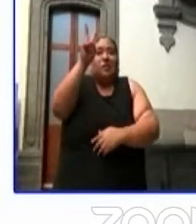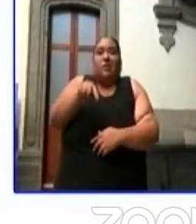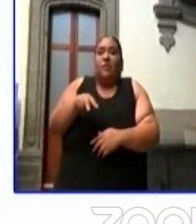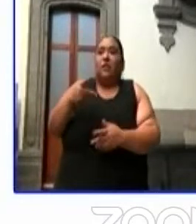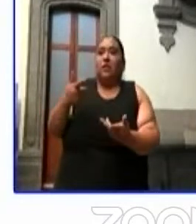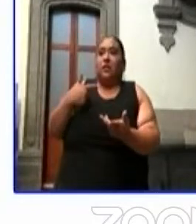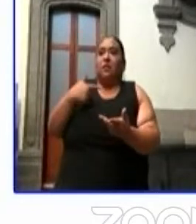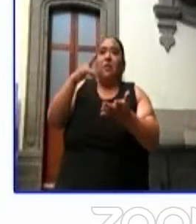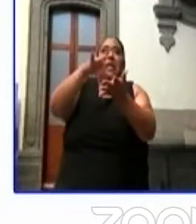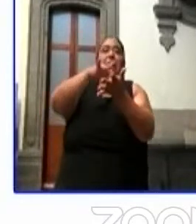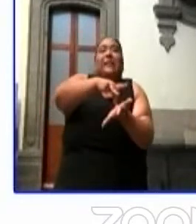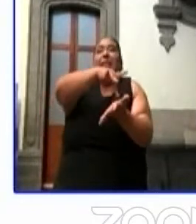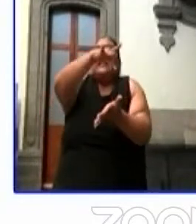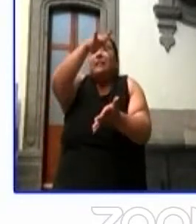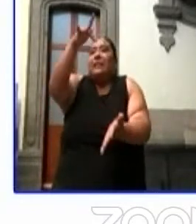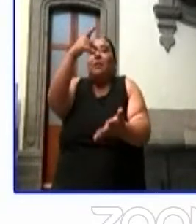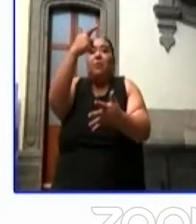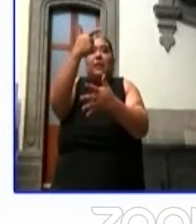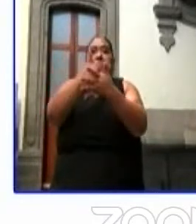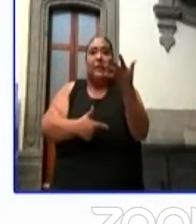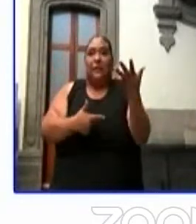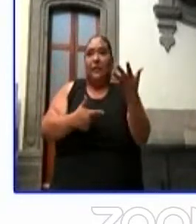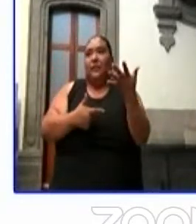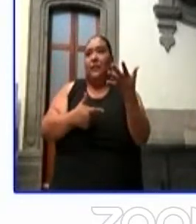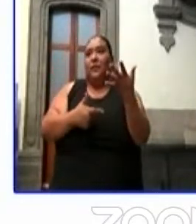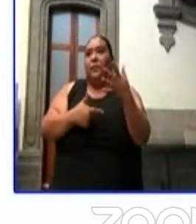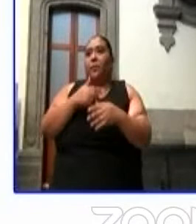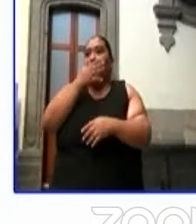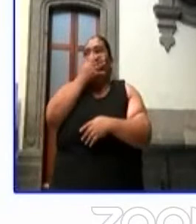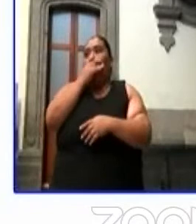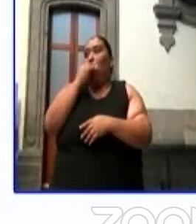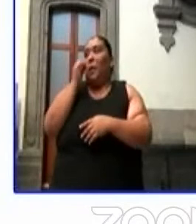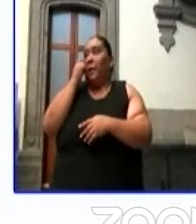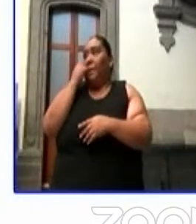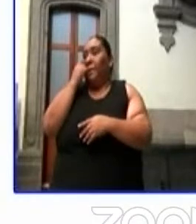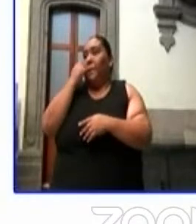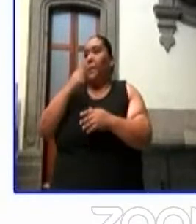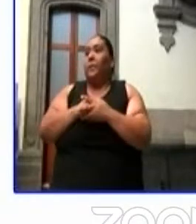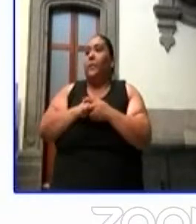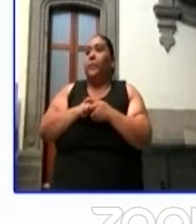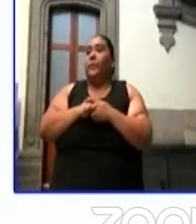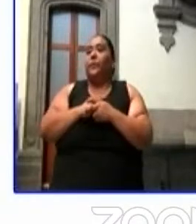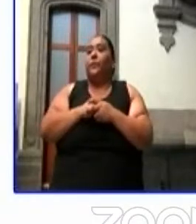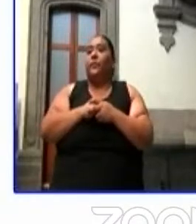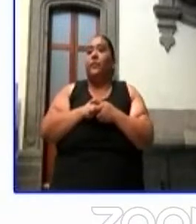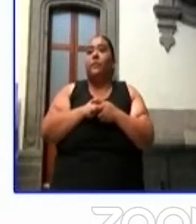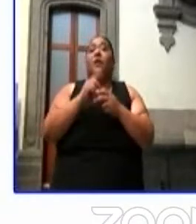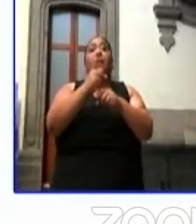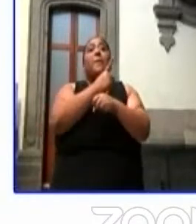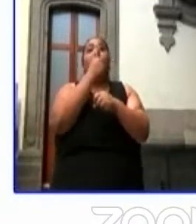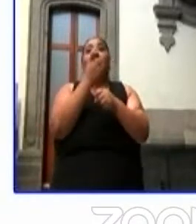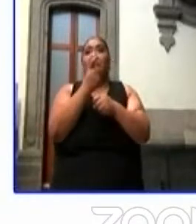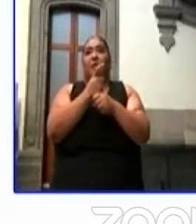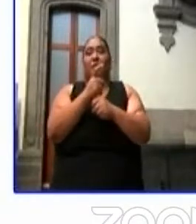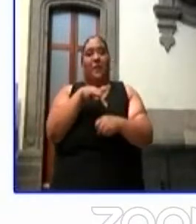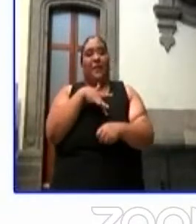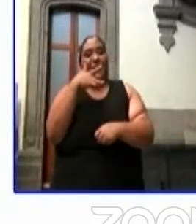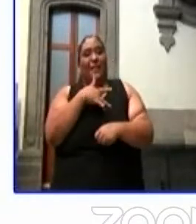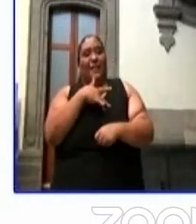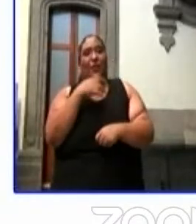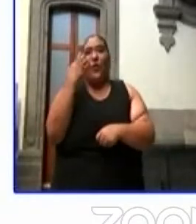de agradecimientos. Y en primer lugar, ahora sí que me siento como en la escuelita